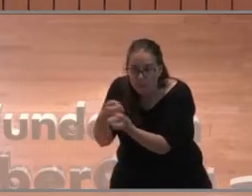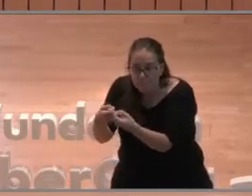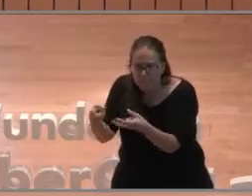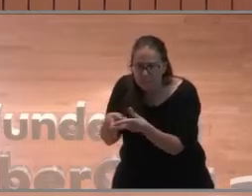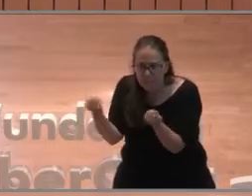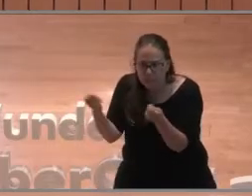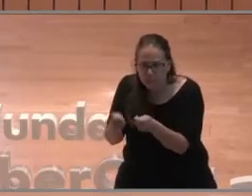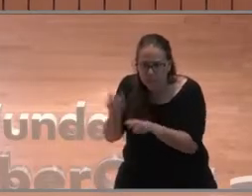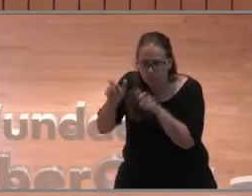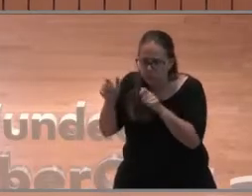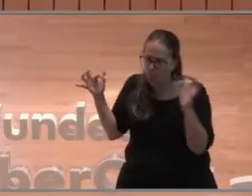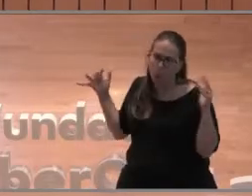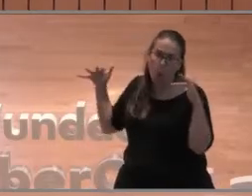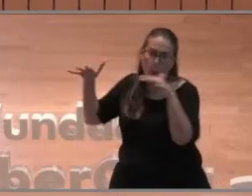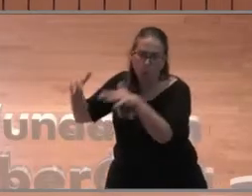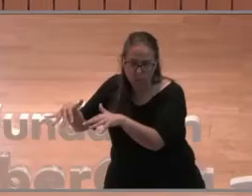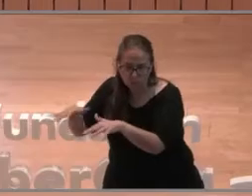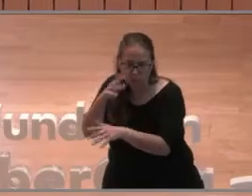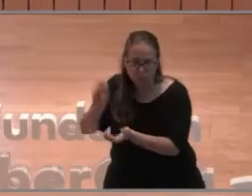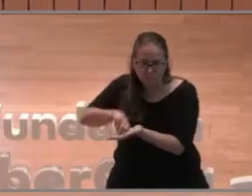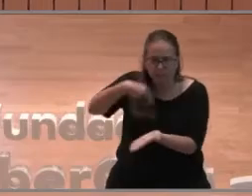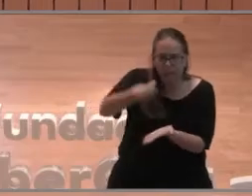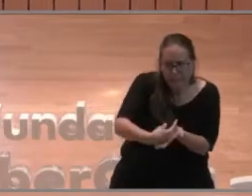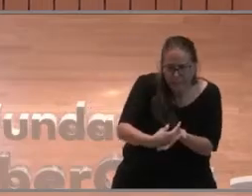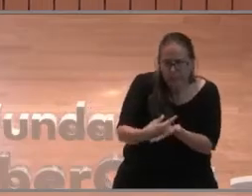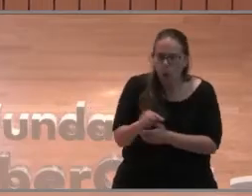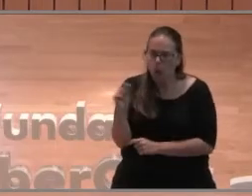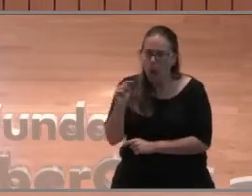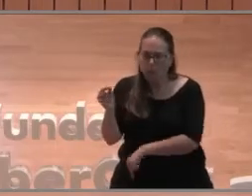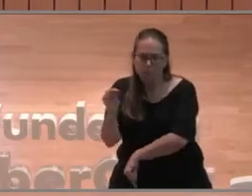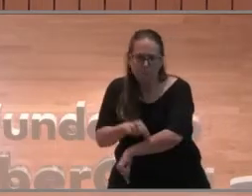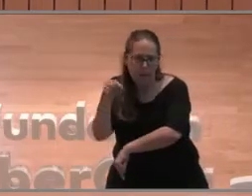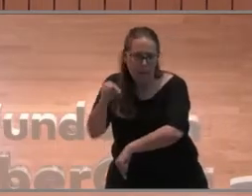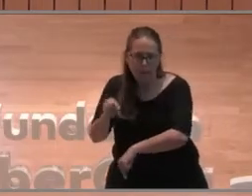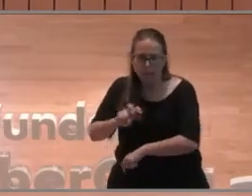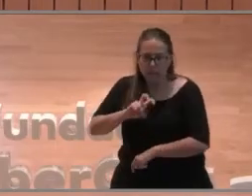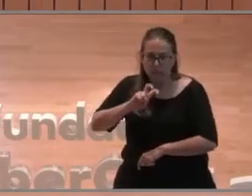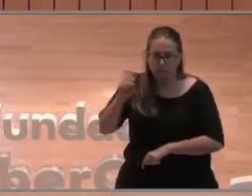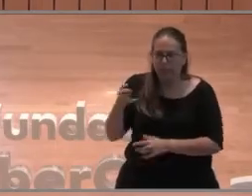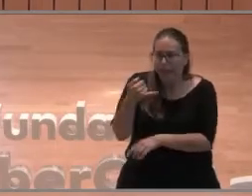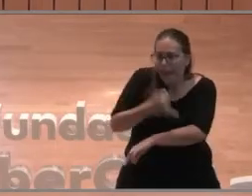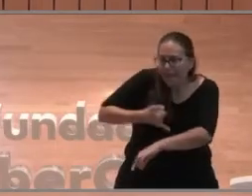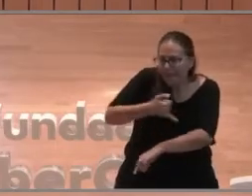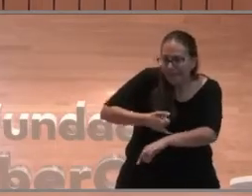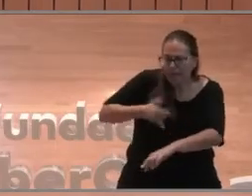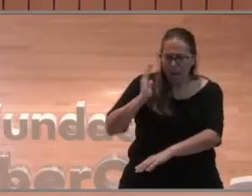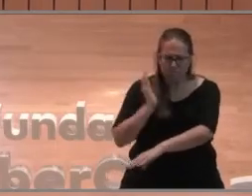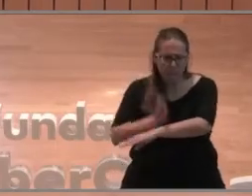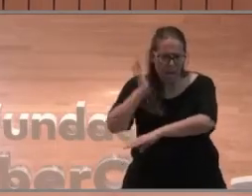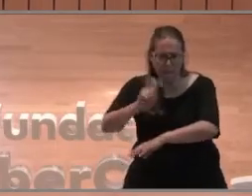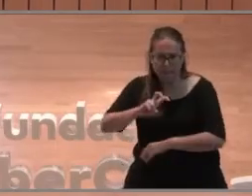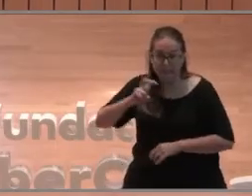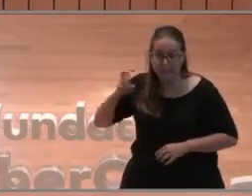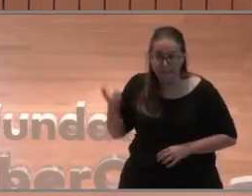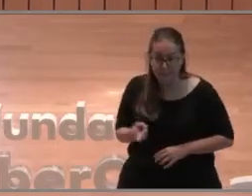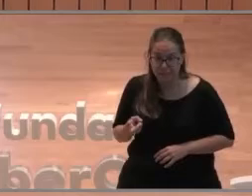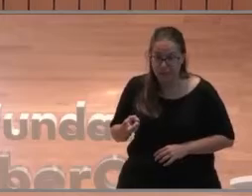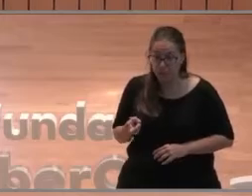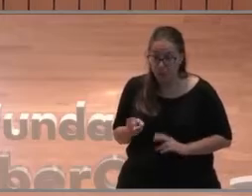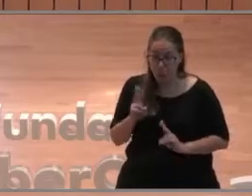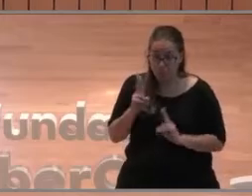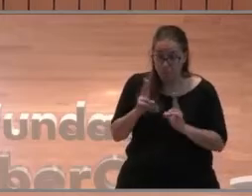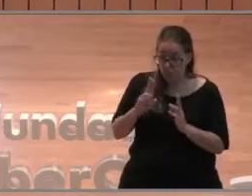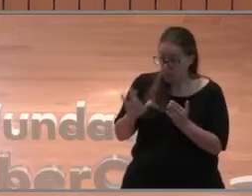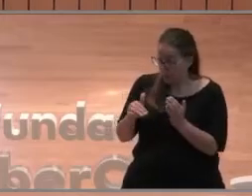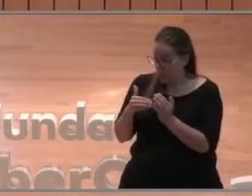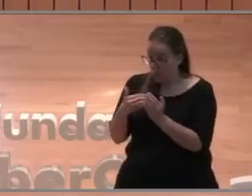Pues que el que se había caído, el que le había picado una abeja, heridas, traumatismos, muchas cosas de